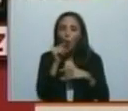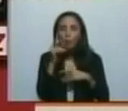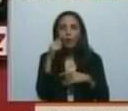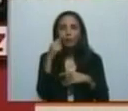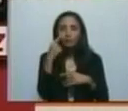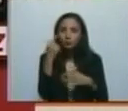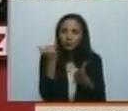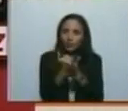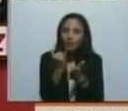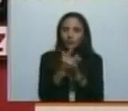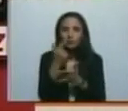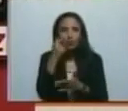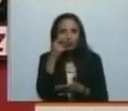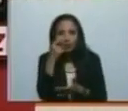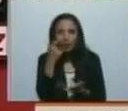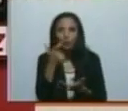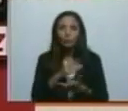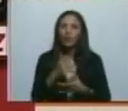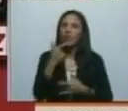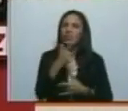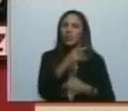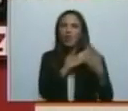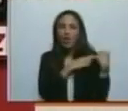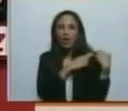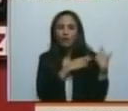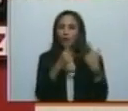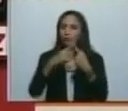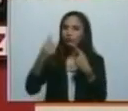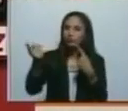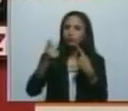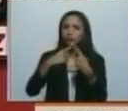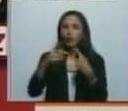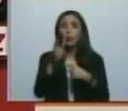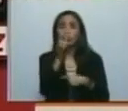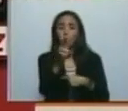Dile a tu jefe que nos vamos a rendir. Iban en dos vehículos